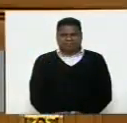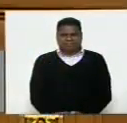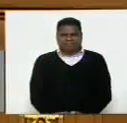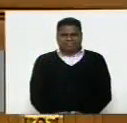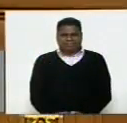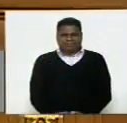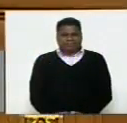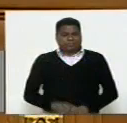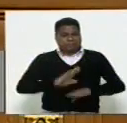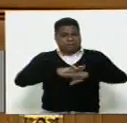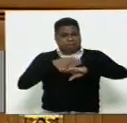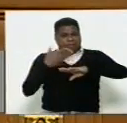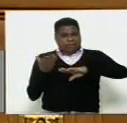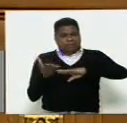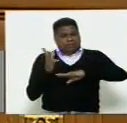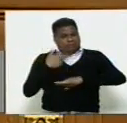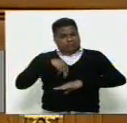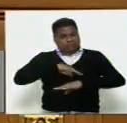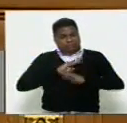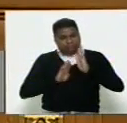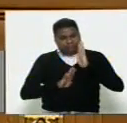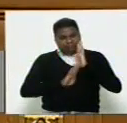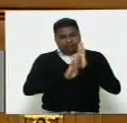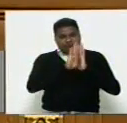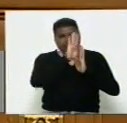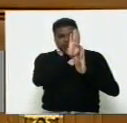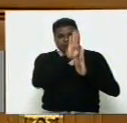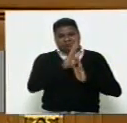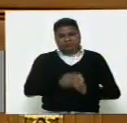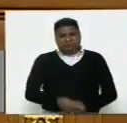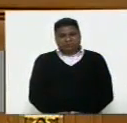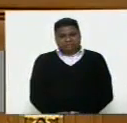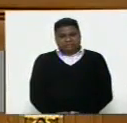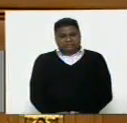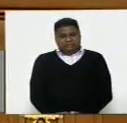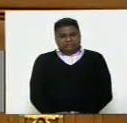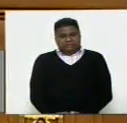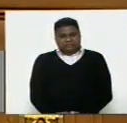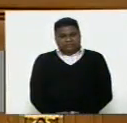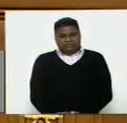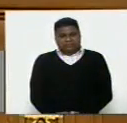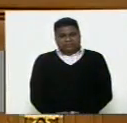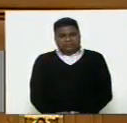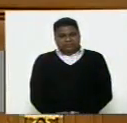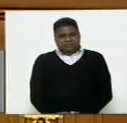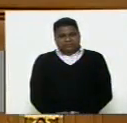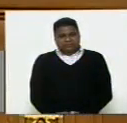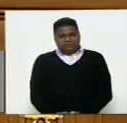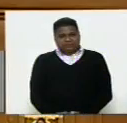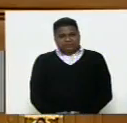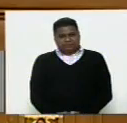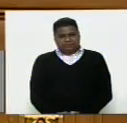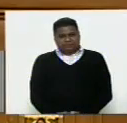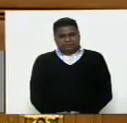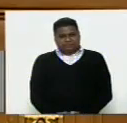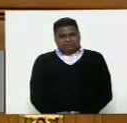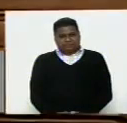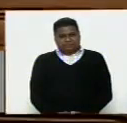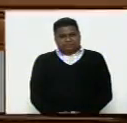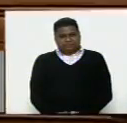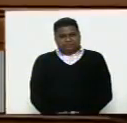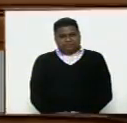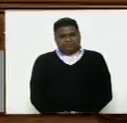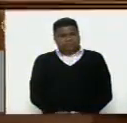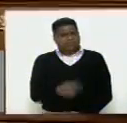porque hemos dado un paso que quizá, yo repito